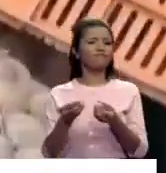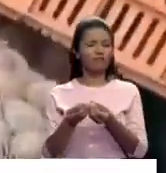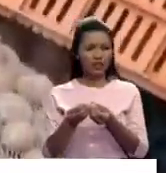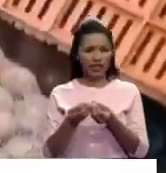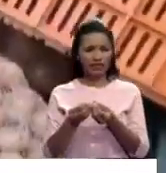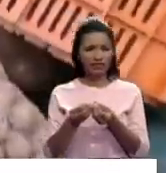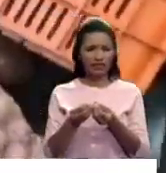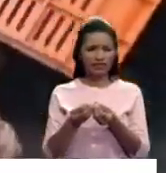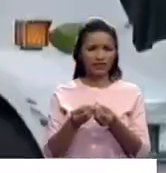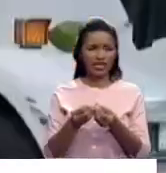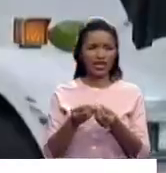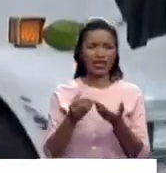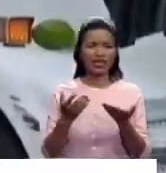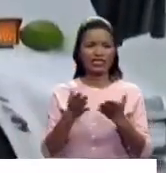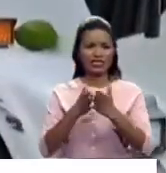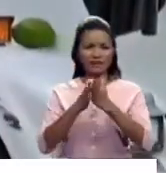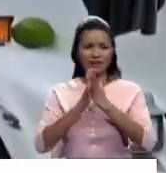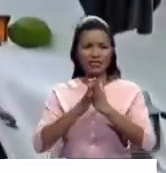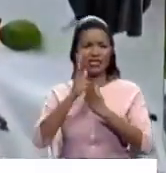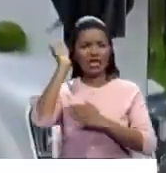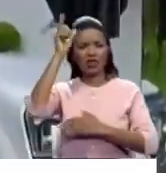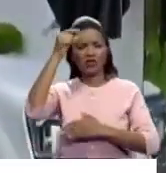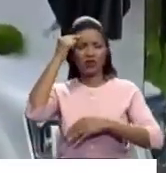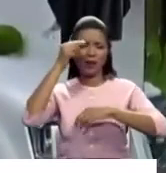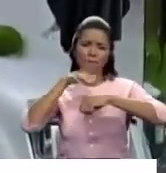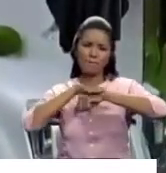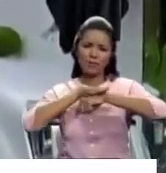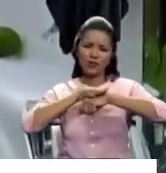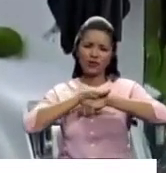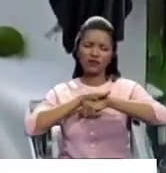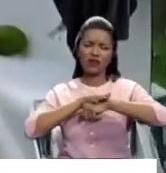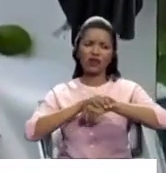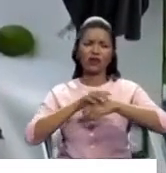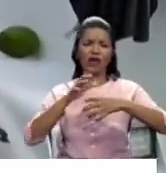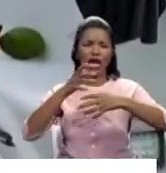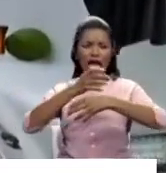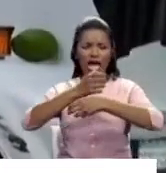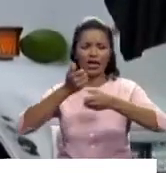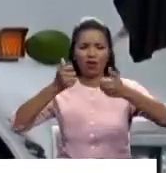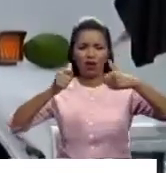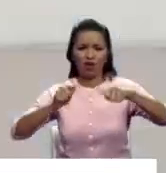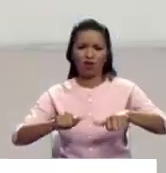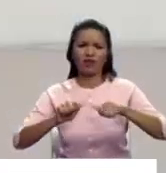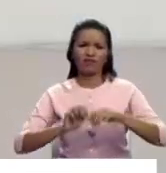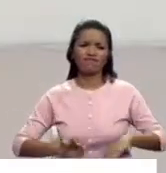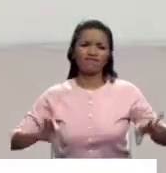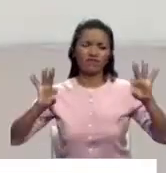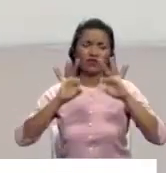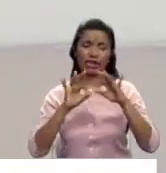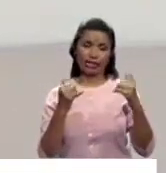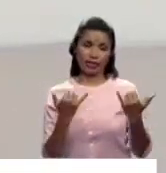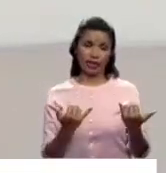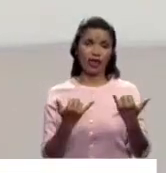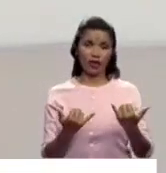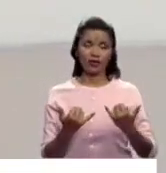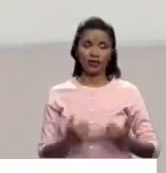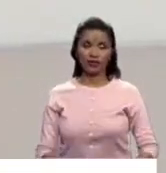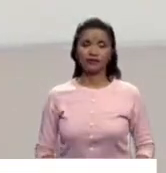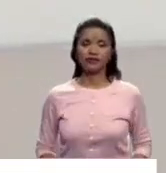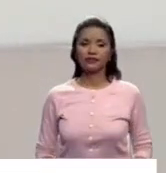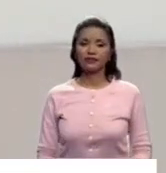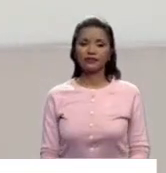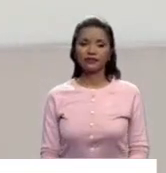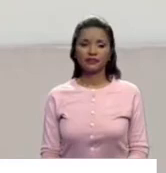al diálogo y pide al gobierno que se convierta en la vía que pueda encontrar esa solución para que terminen